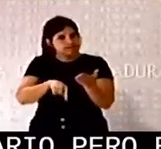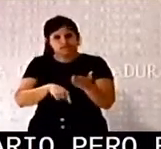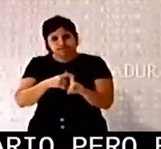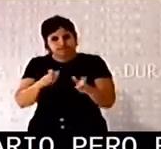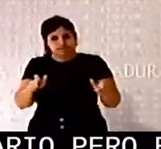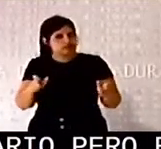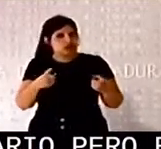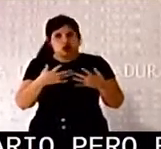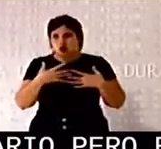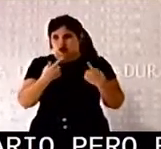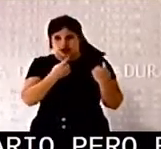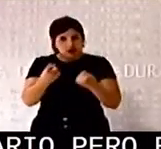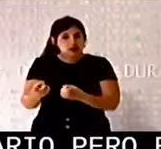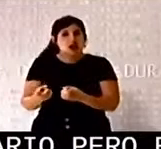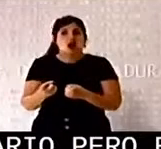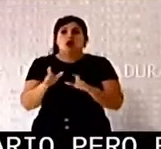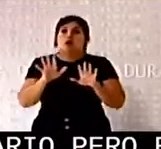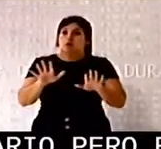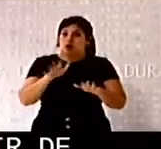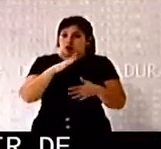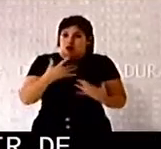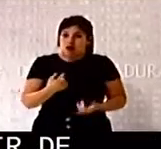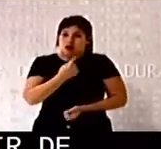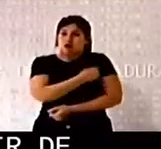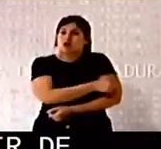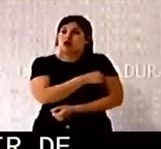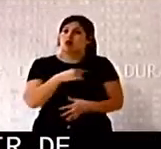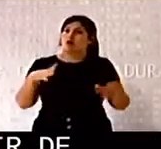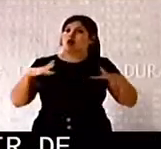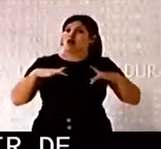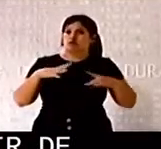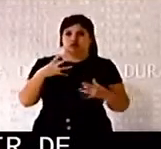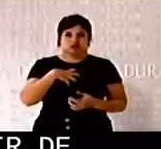la vacunación no se puede ir de vacaciones.